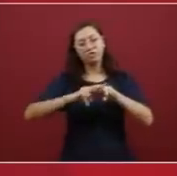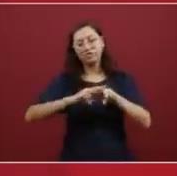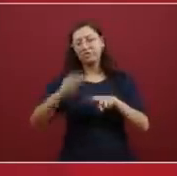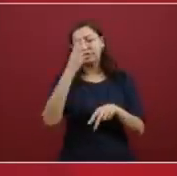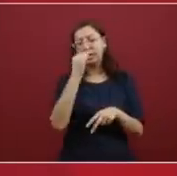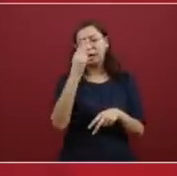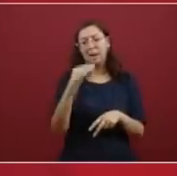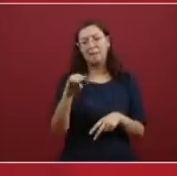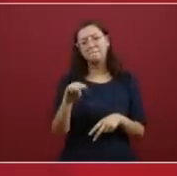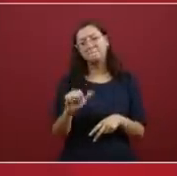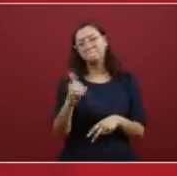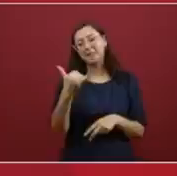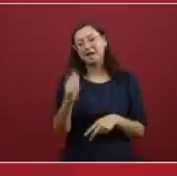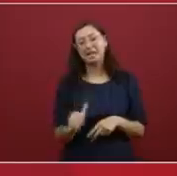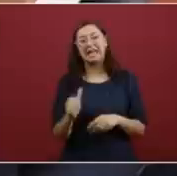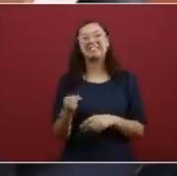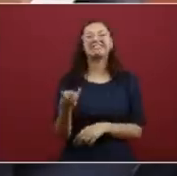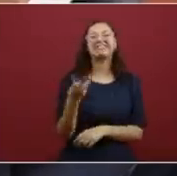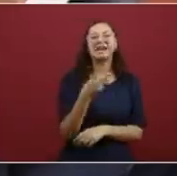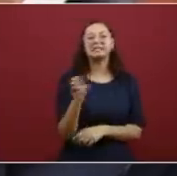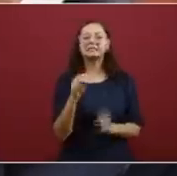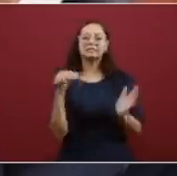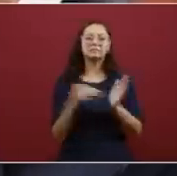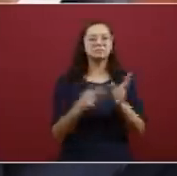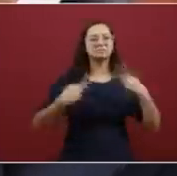de 300,000 empleos.